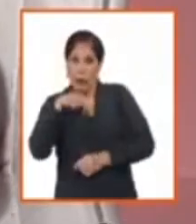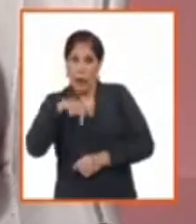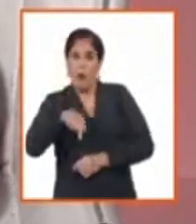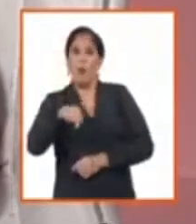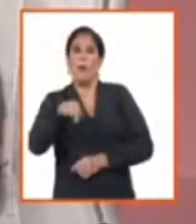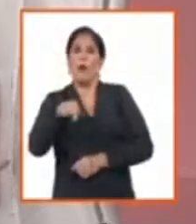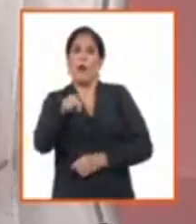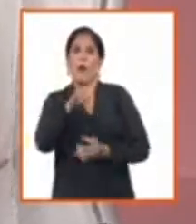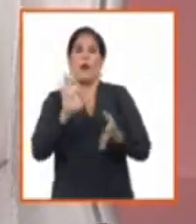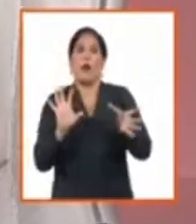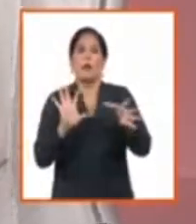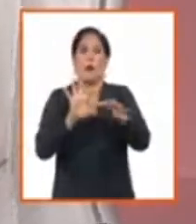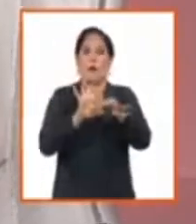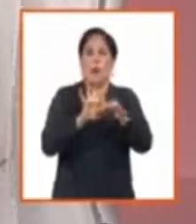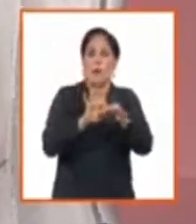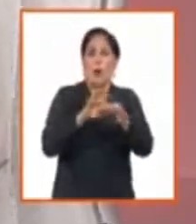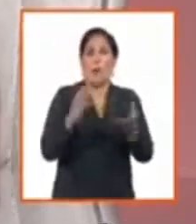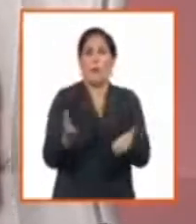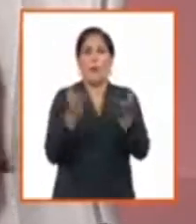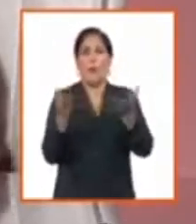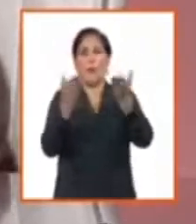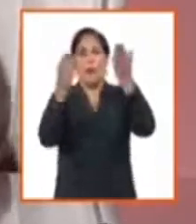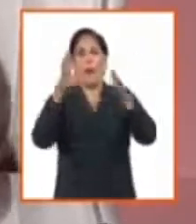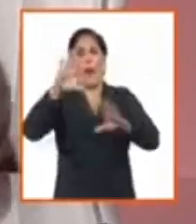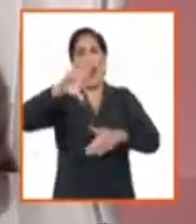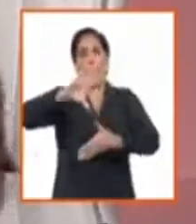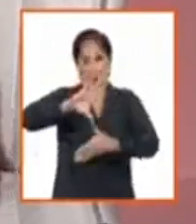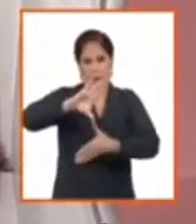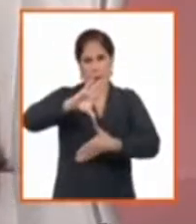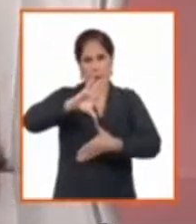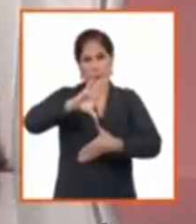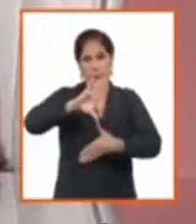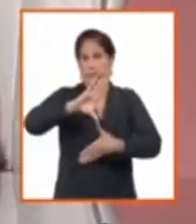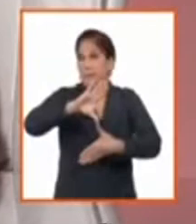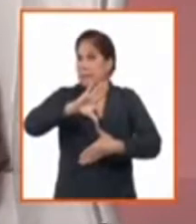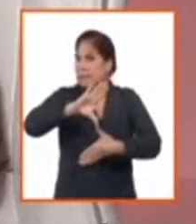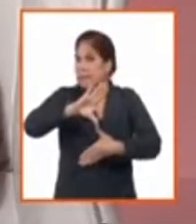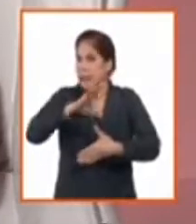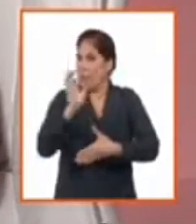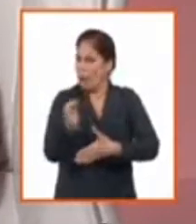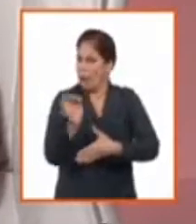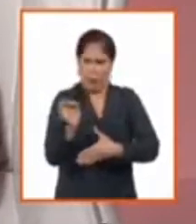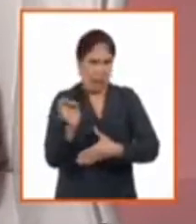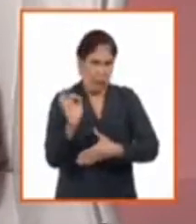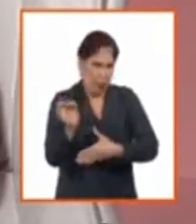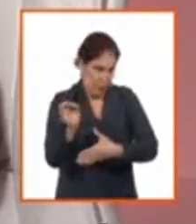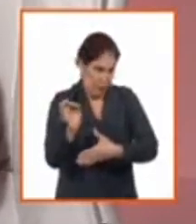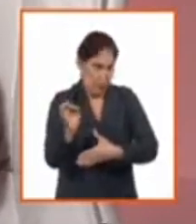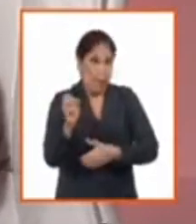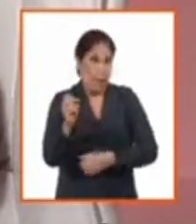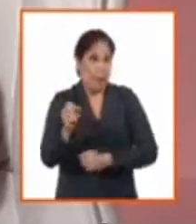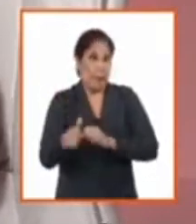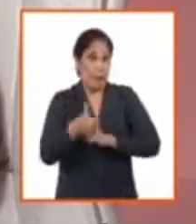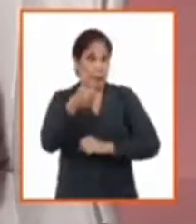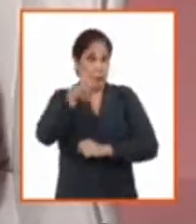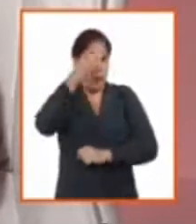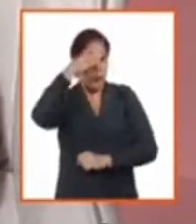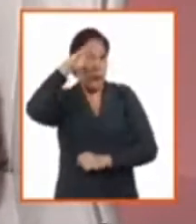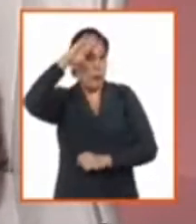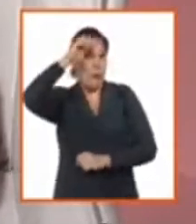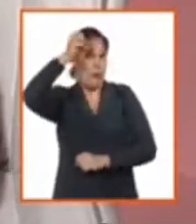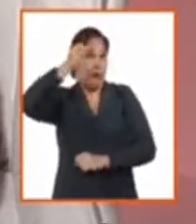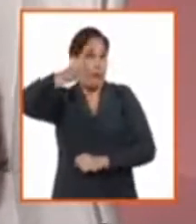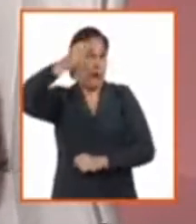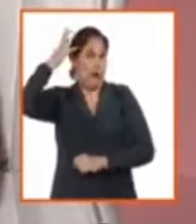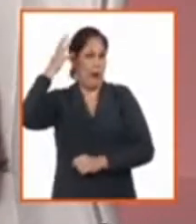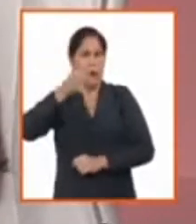a la asociación por la prosperidad de américa lo mismo con lo mismo díaz canel decía el otro día